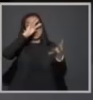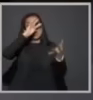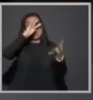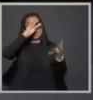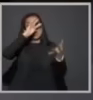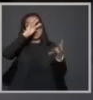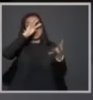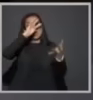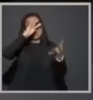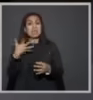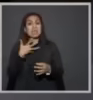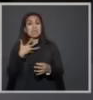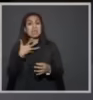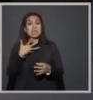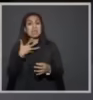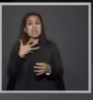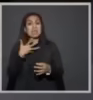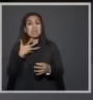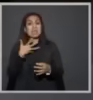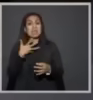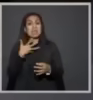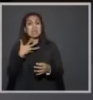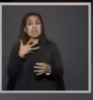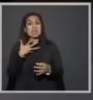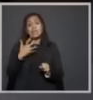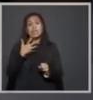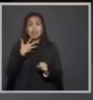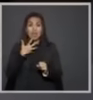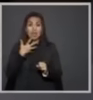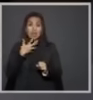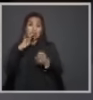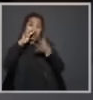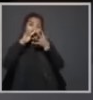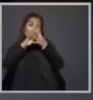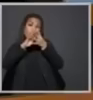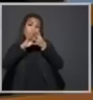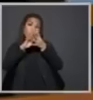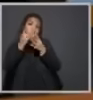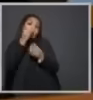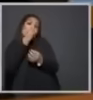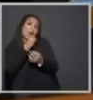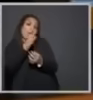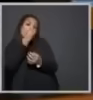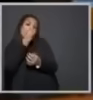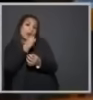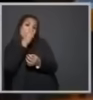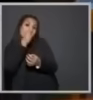tenemos el seguro, que significa que en la cárcel vamos a tener comida.